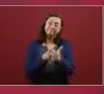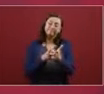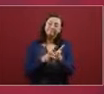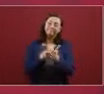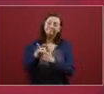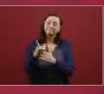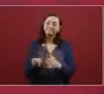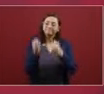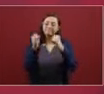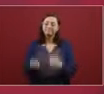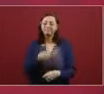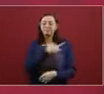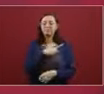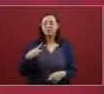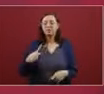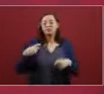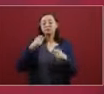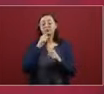haya apertura,